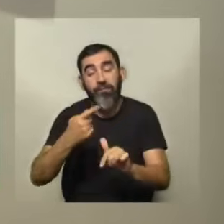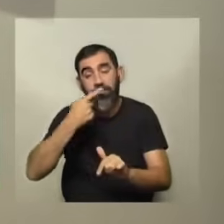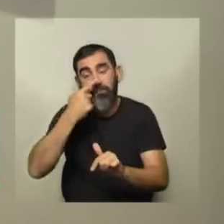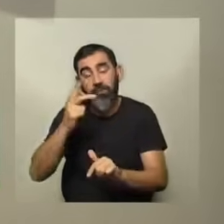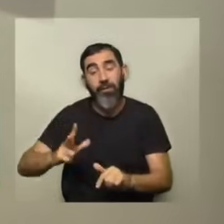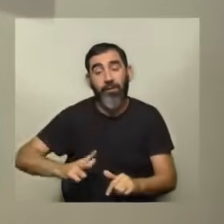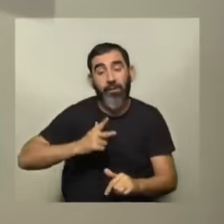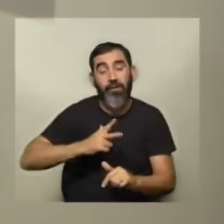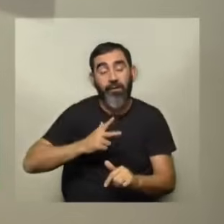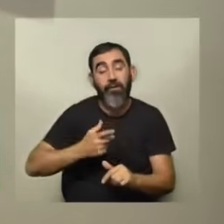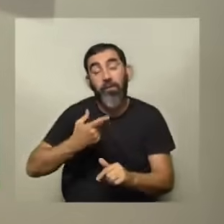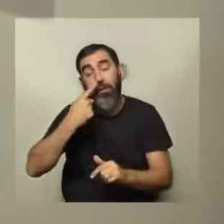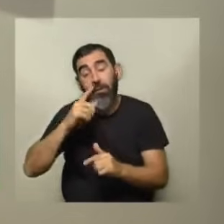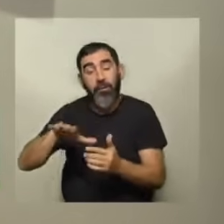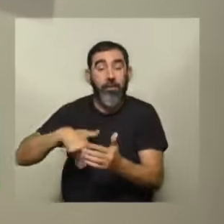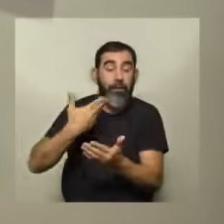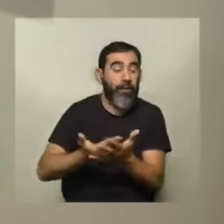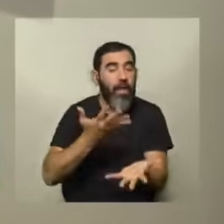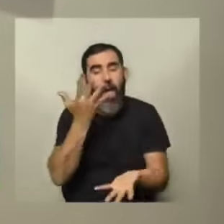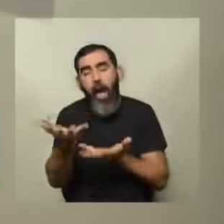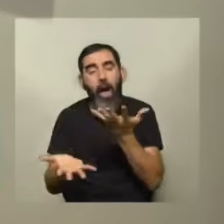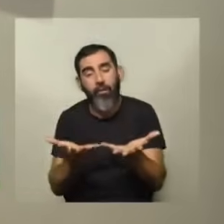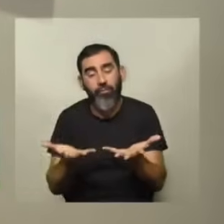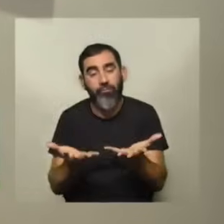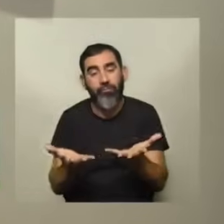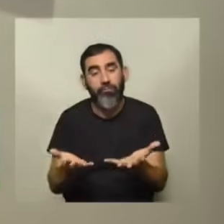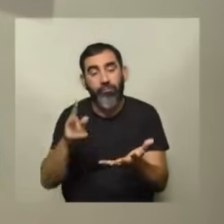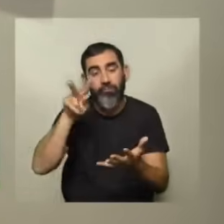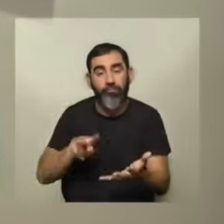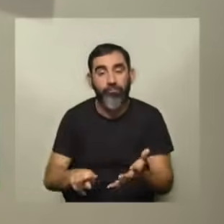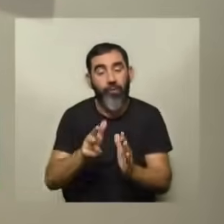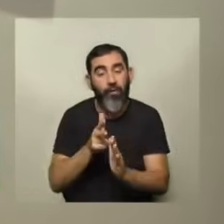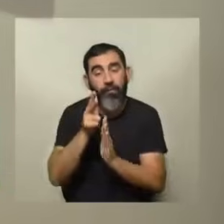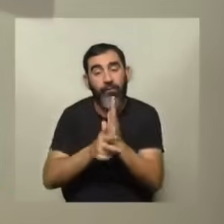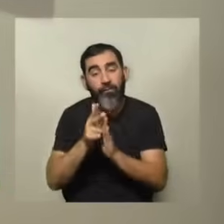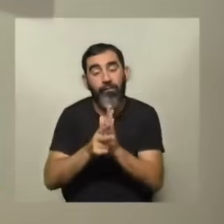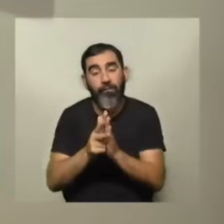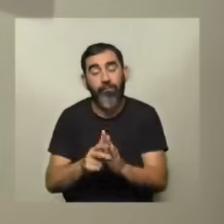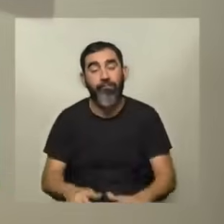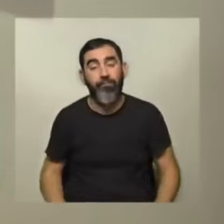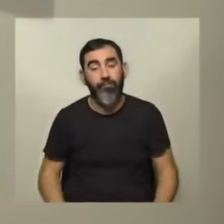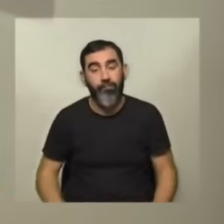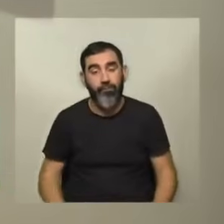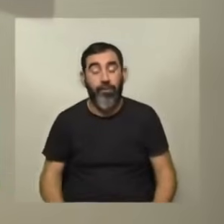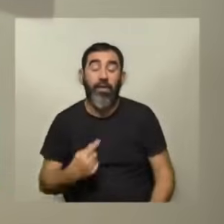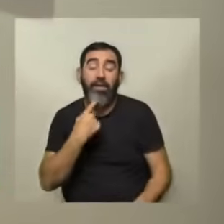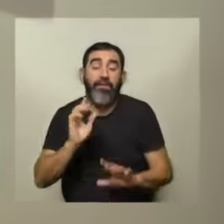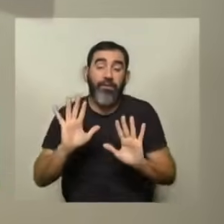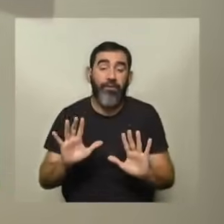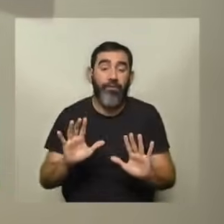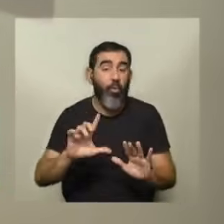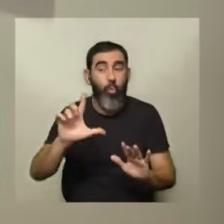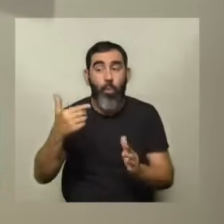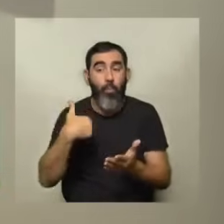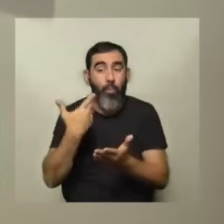de privados que quiera proponer algo para poder circular en ferrocarril, sobre todo en el área metropolitana, y que sea viable. No hay